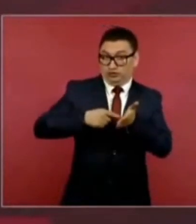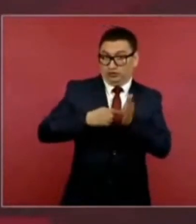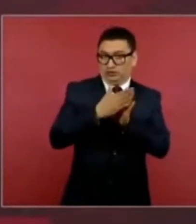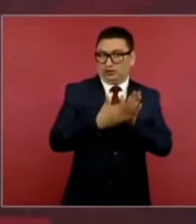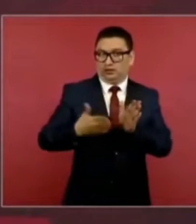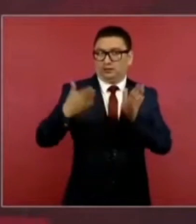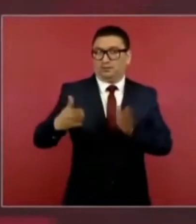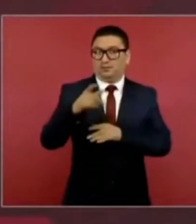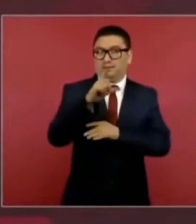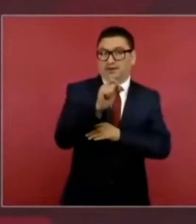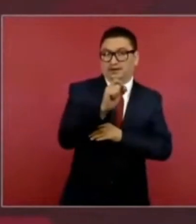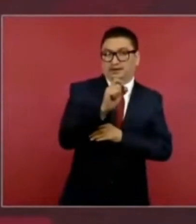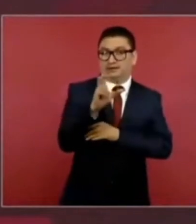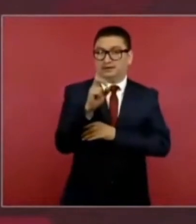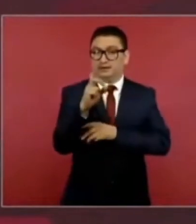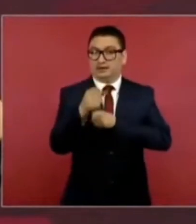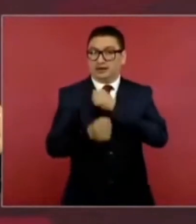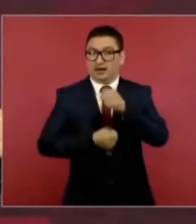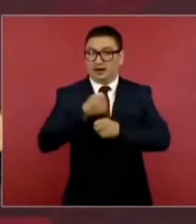y lo que se pagaba